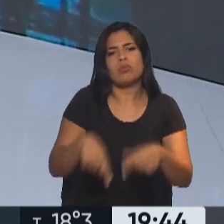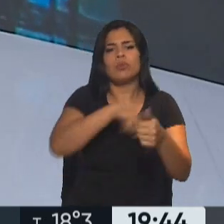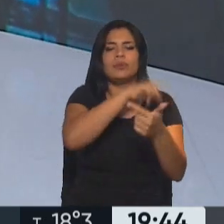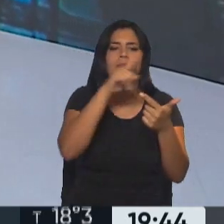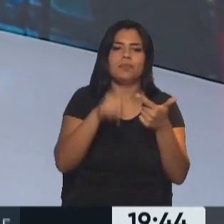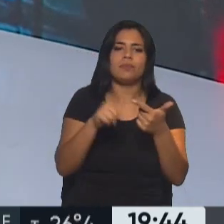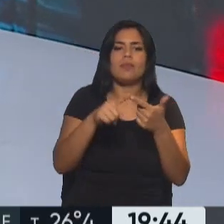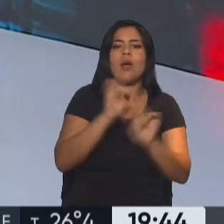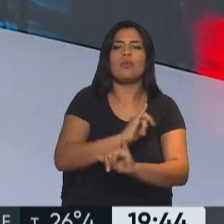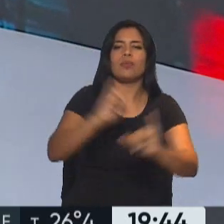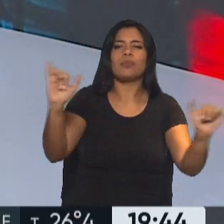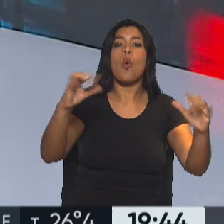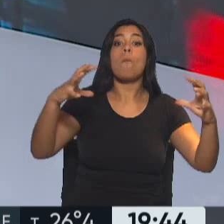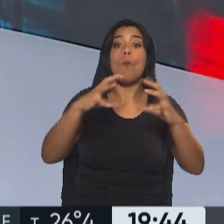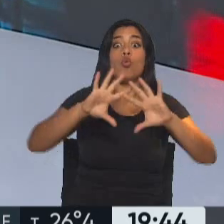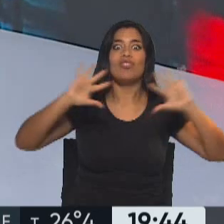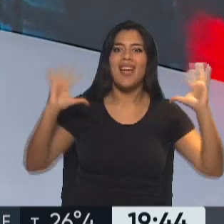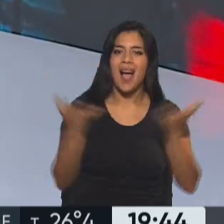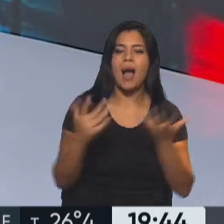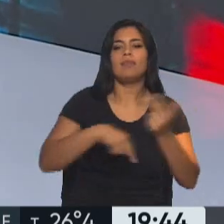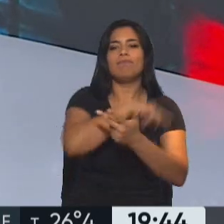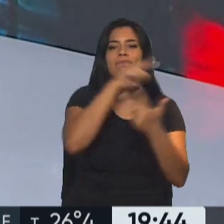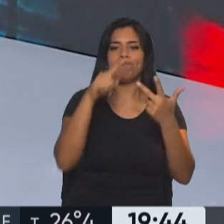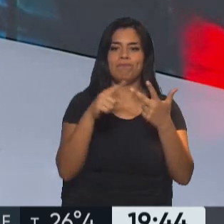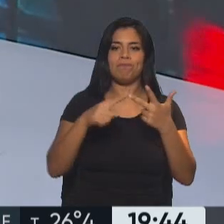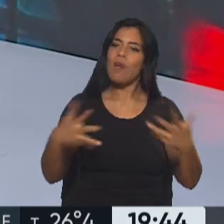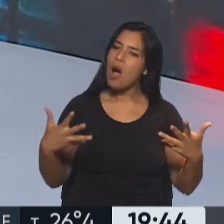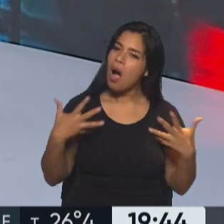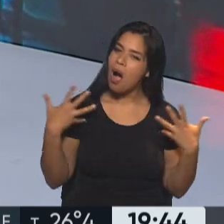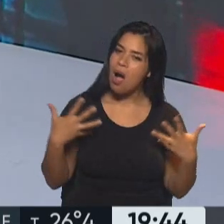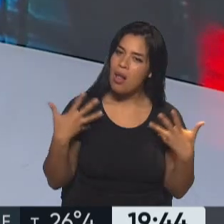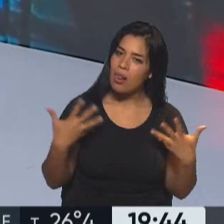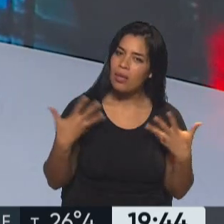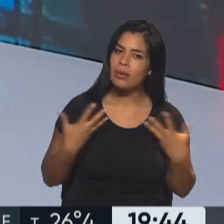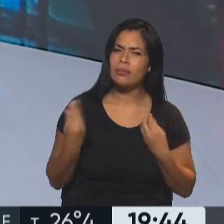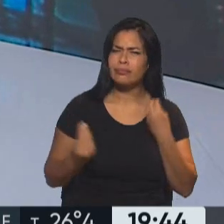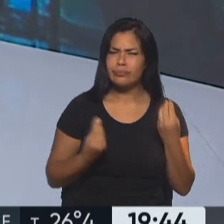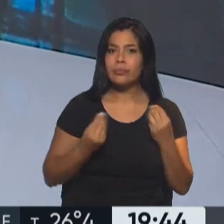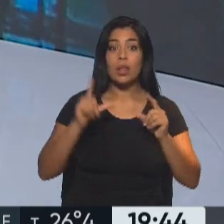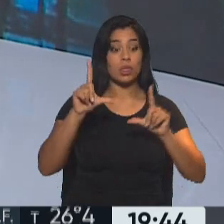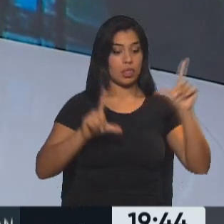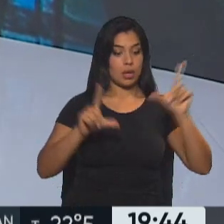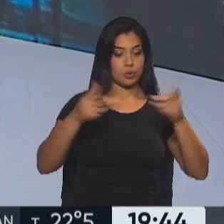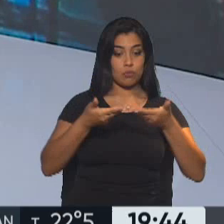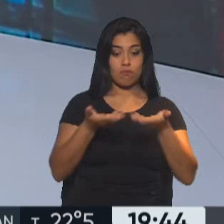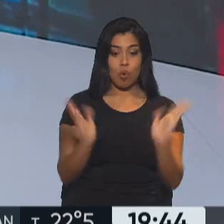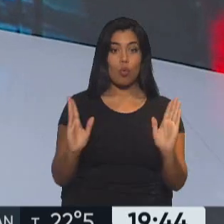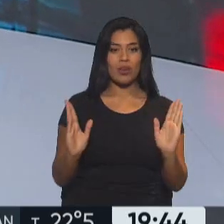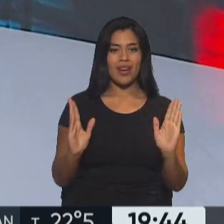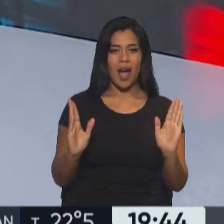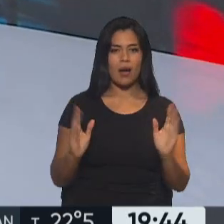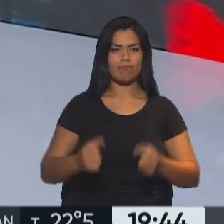Mundial y con la alegría de que la tele pública está de